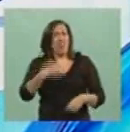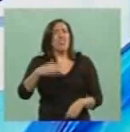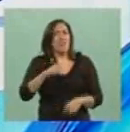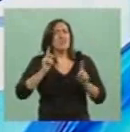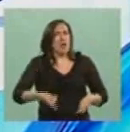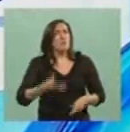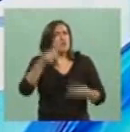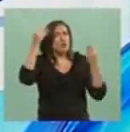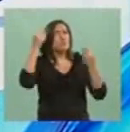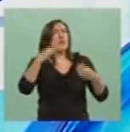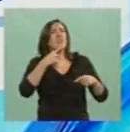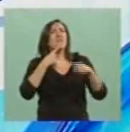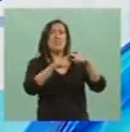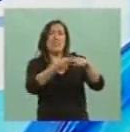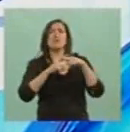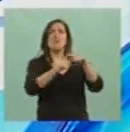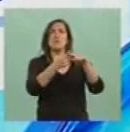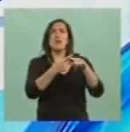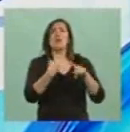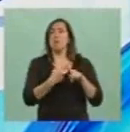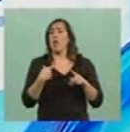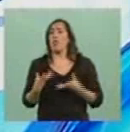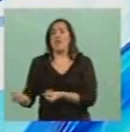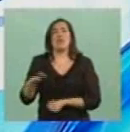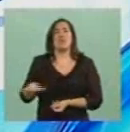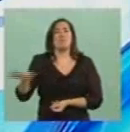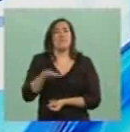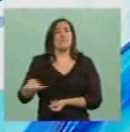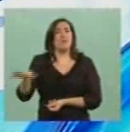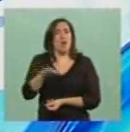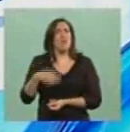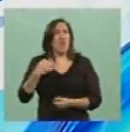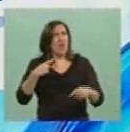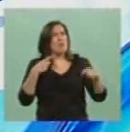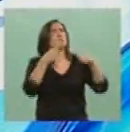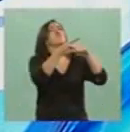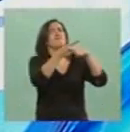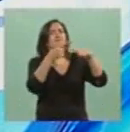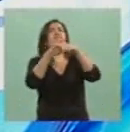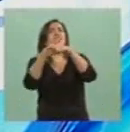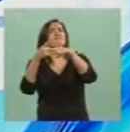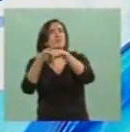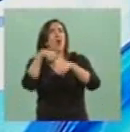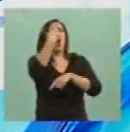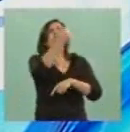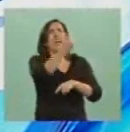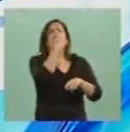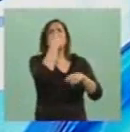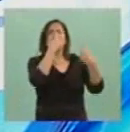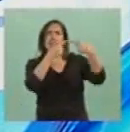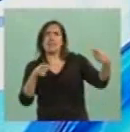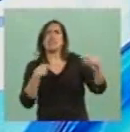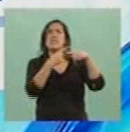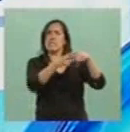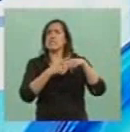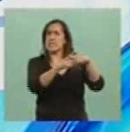discutir cuando uno administra en nombre del pueblo. Tenés que enfrentarte muchas veces con intereses y que no quiere decir